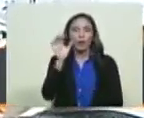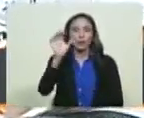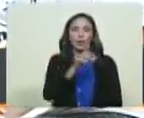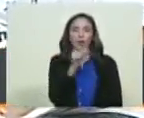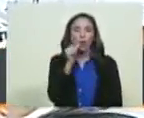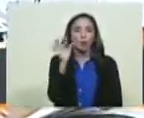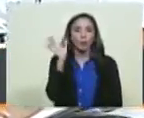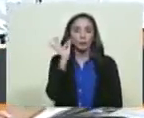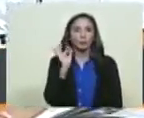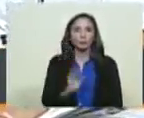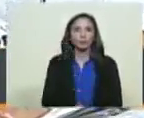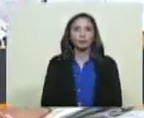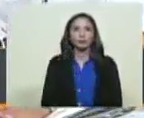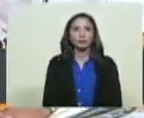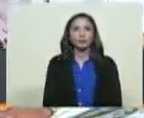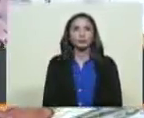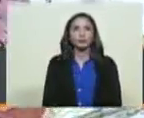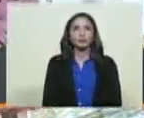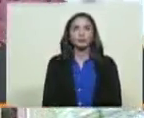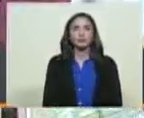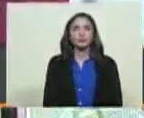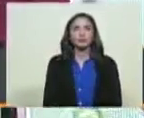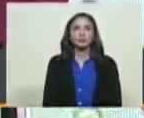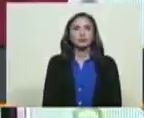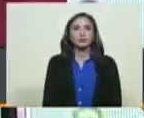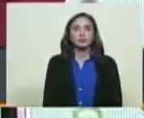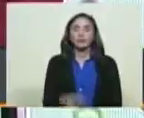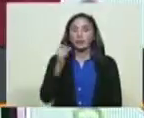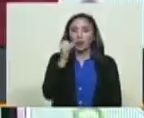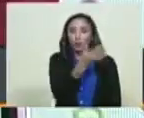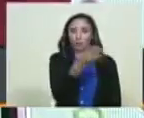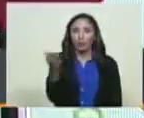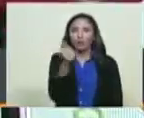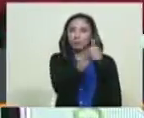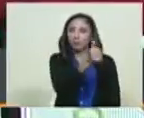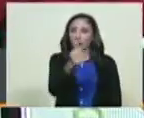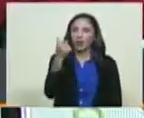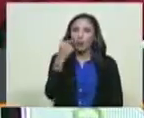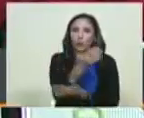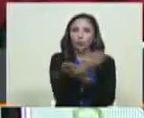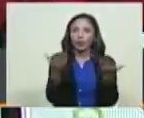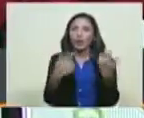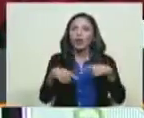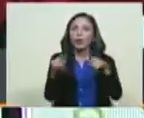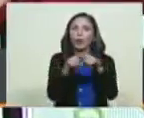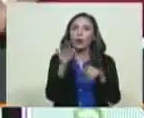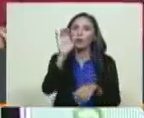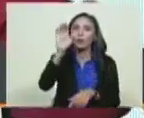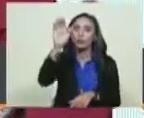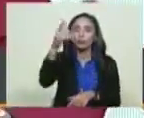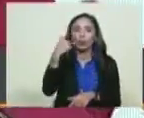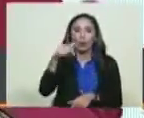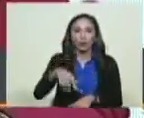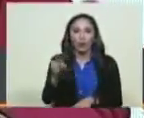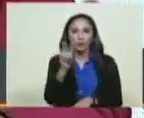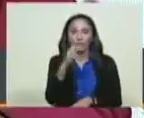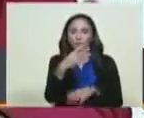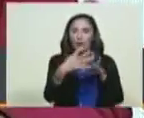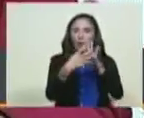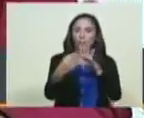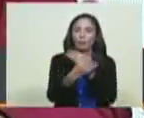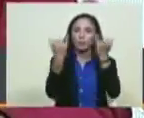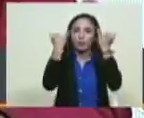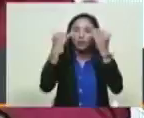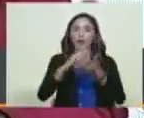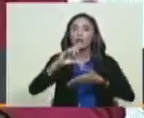mejores porque usted es el futuro de venezuela y